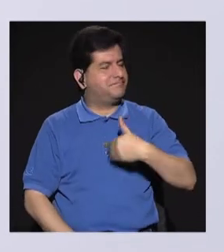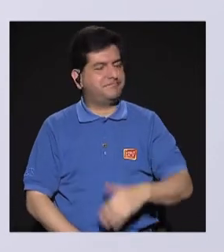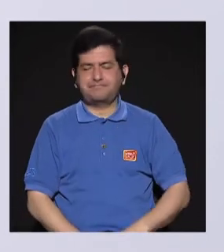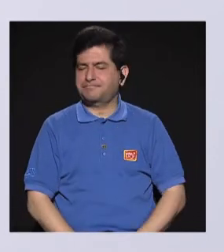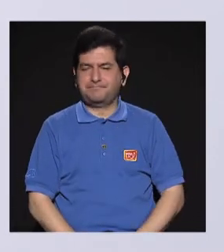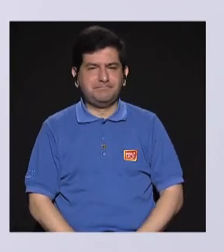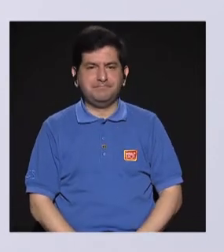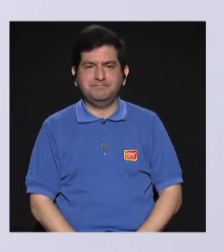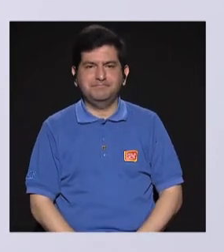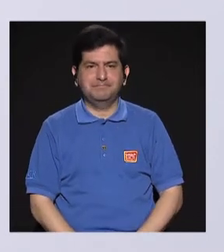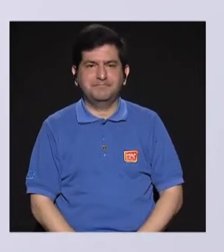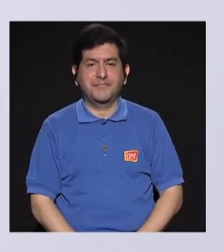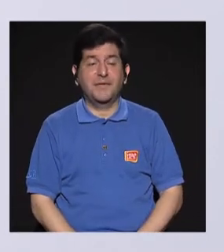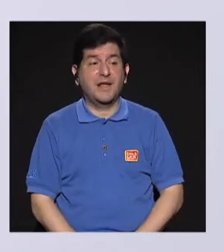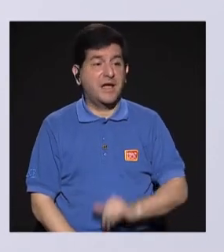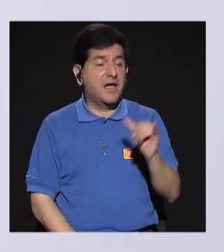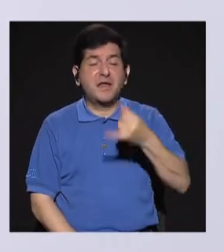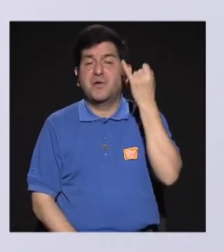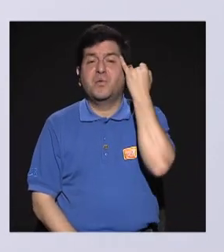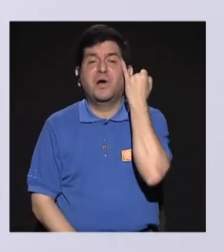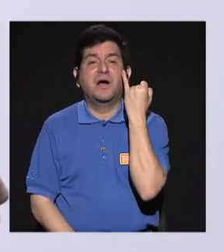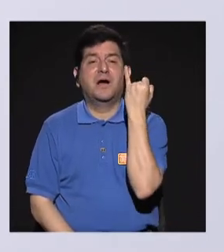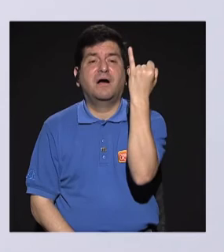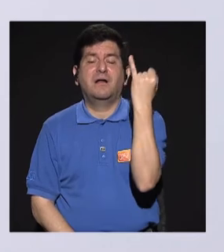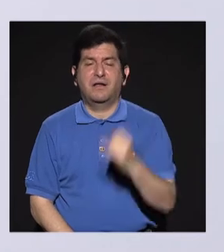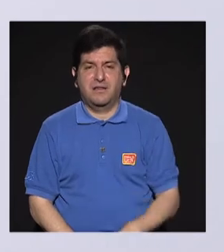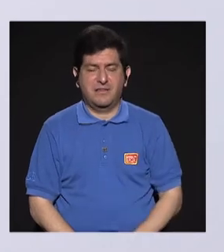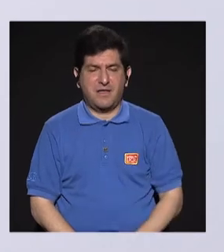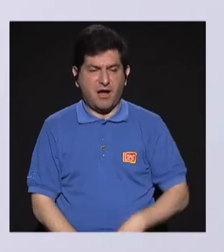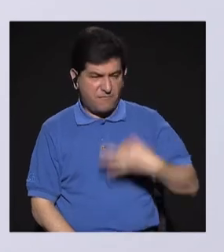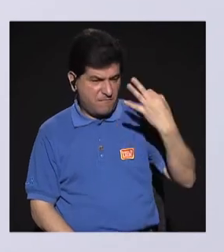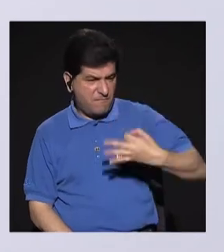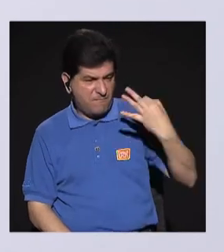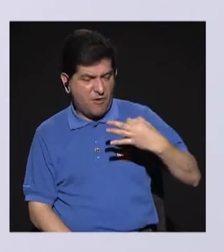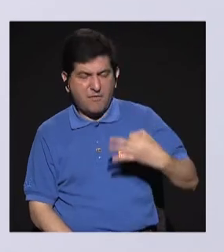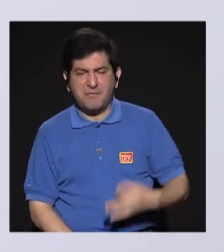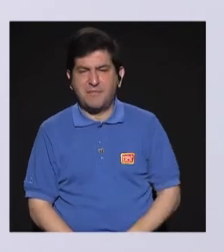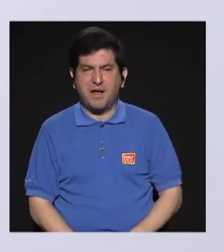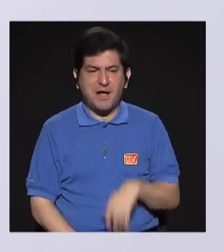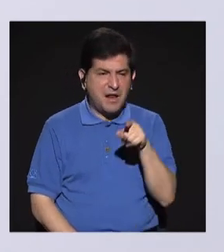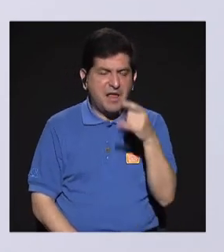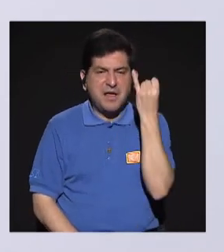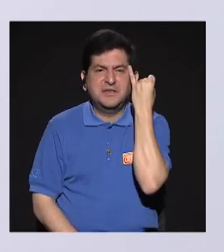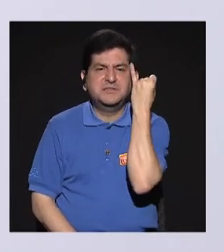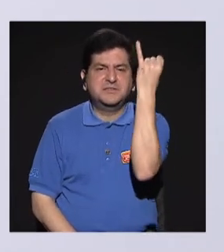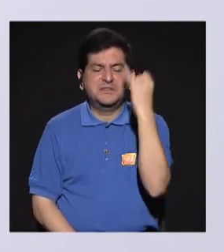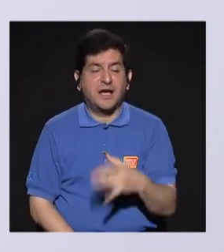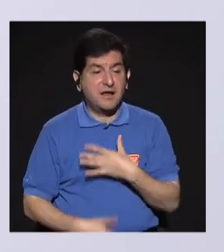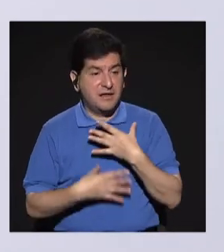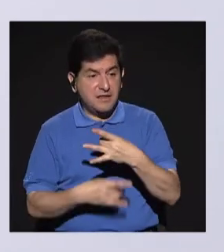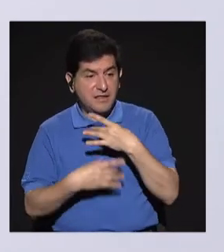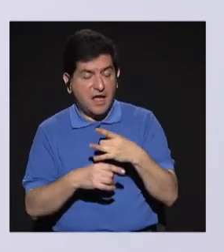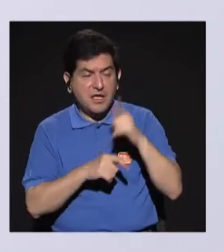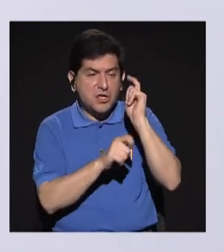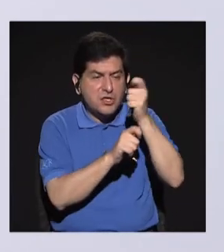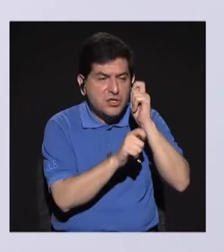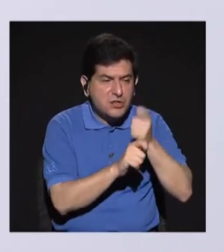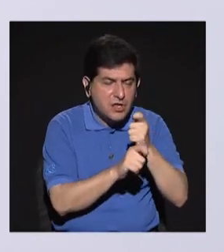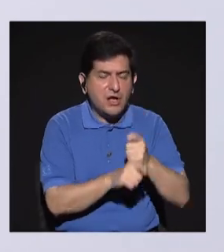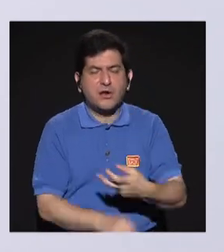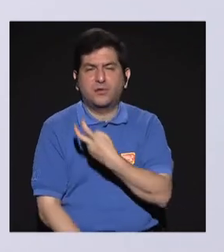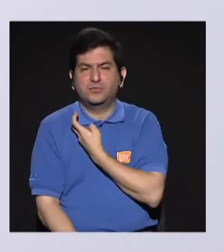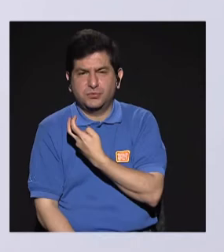ver entonces era como esa inquietud de formalizar estas ideas de ese interés por la escultura